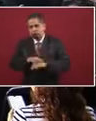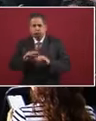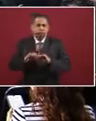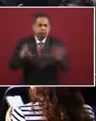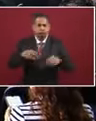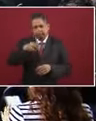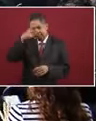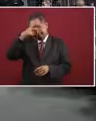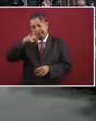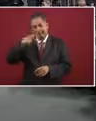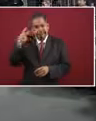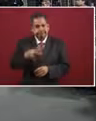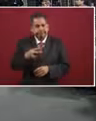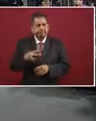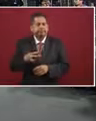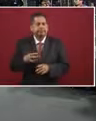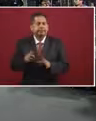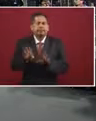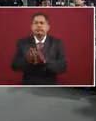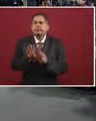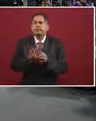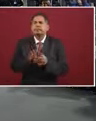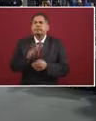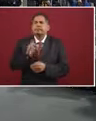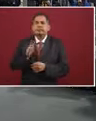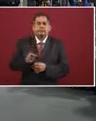México sobre el